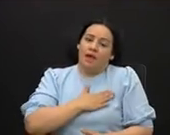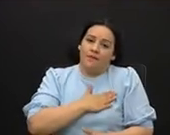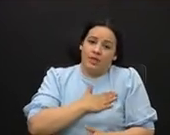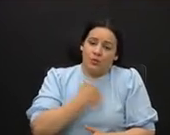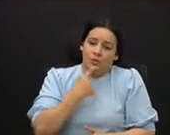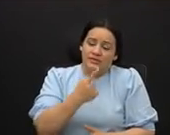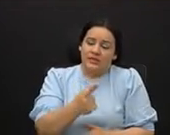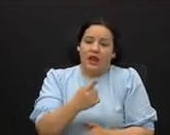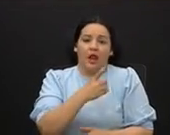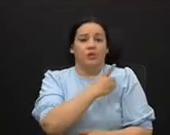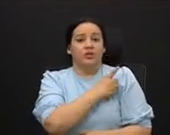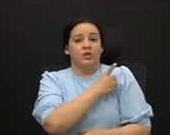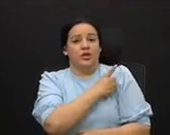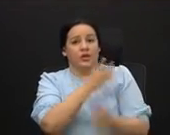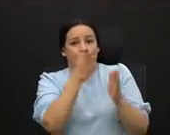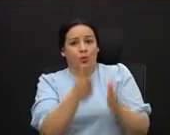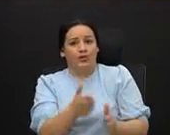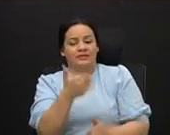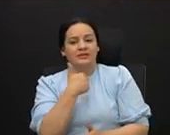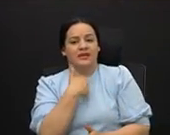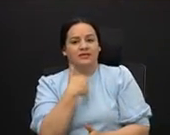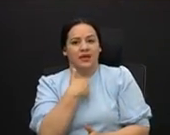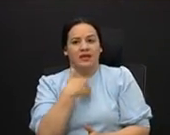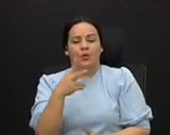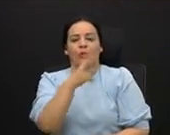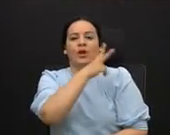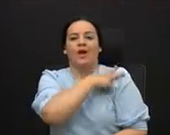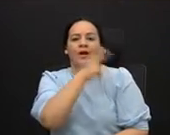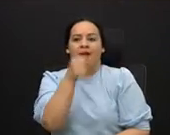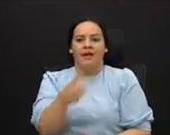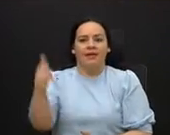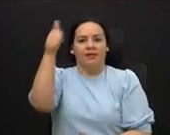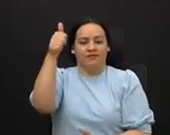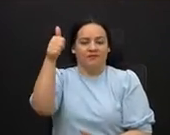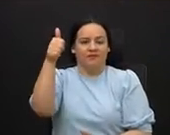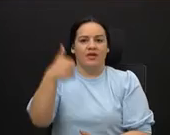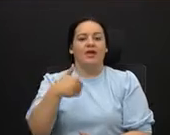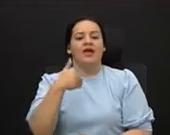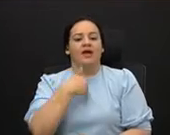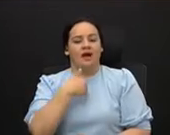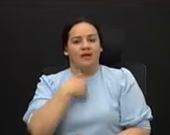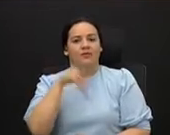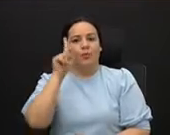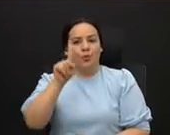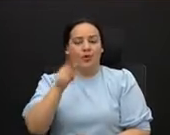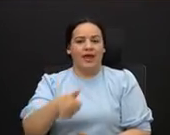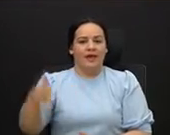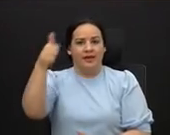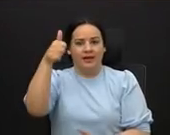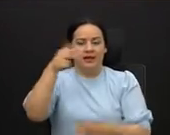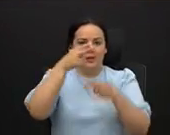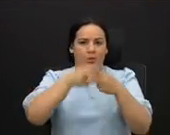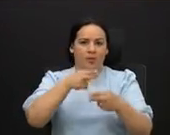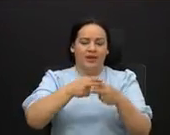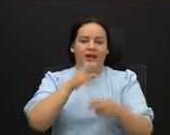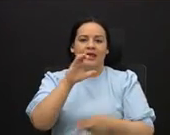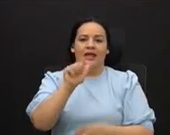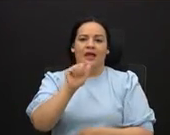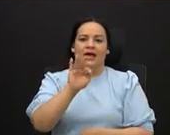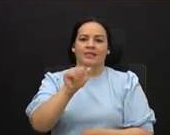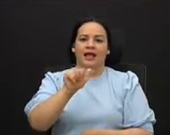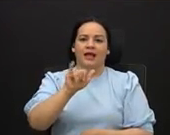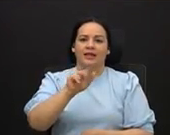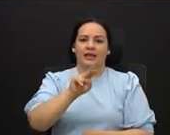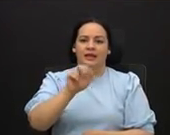señores directores que tienen una jefe, que ahí hay una jerarca, que se llama Catalina Crespo y es